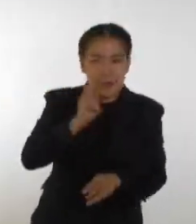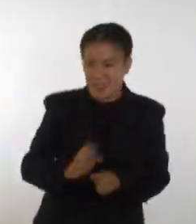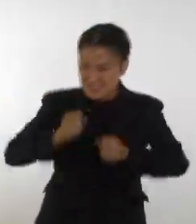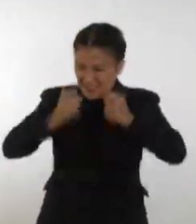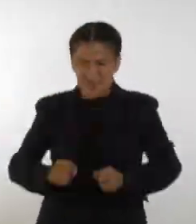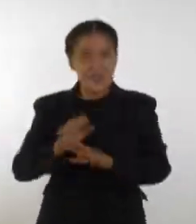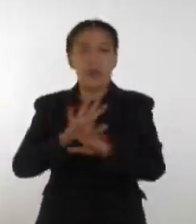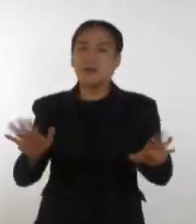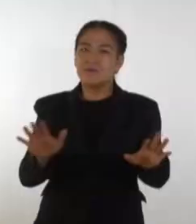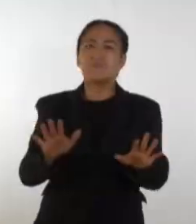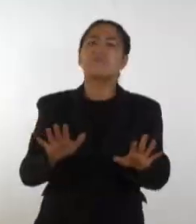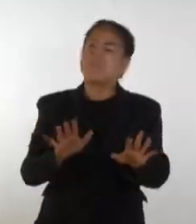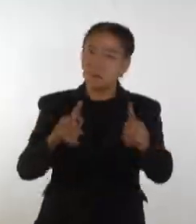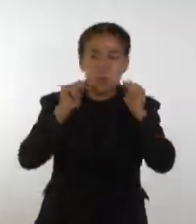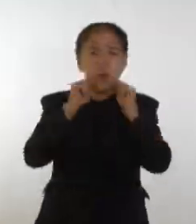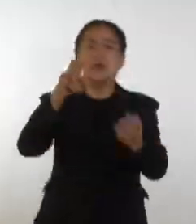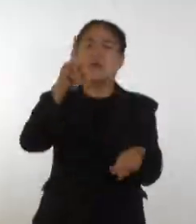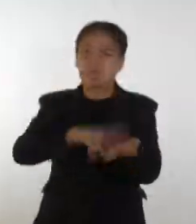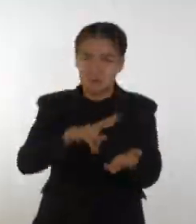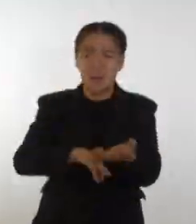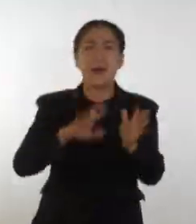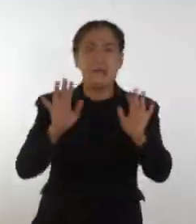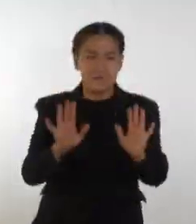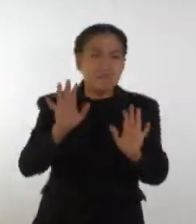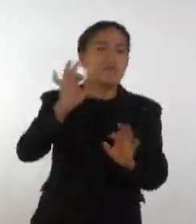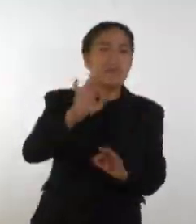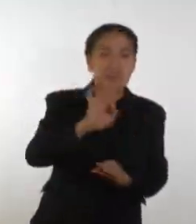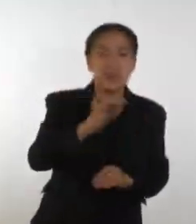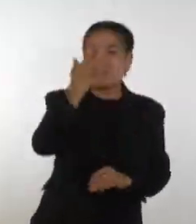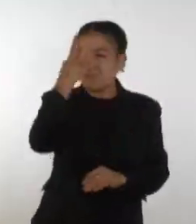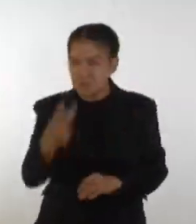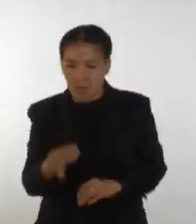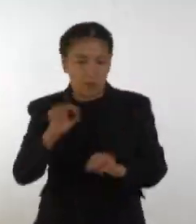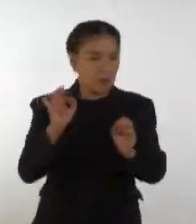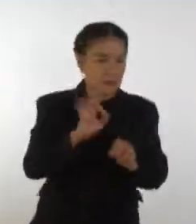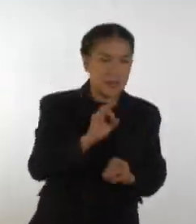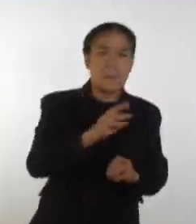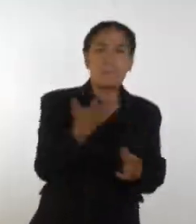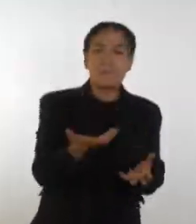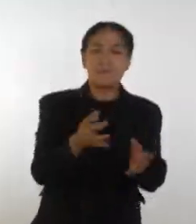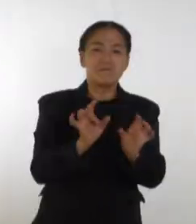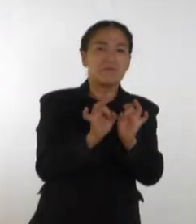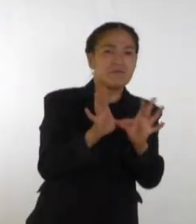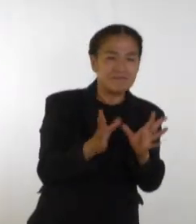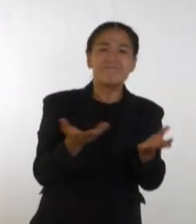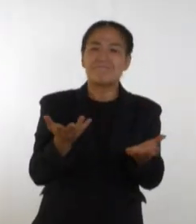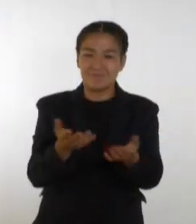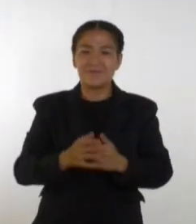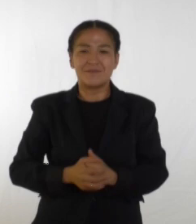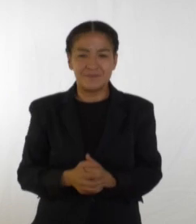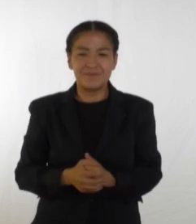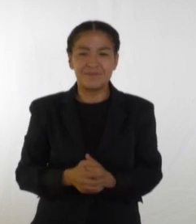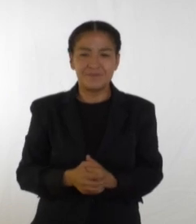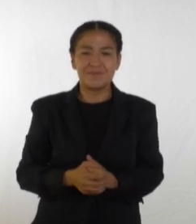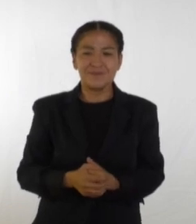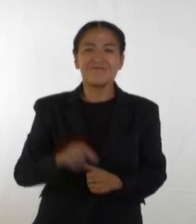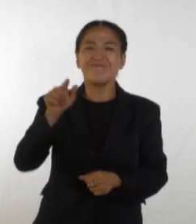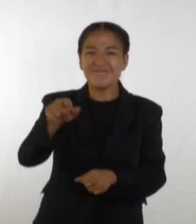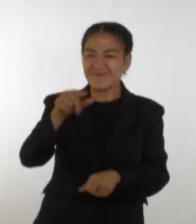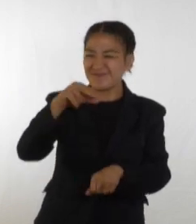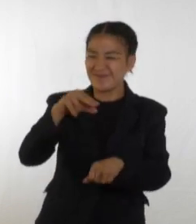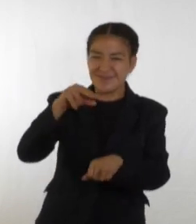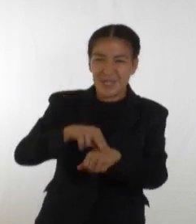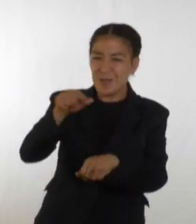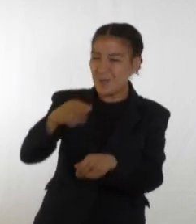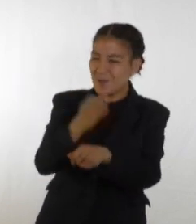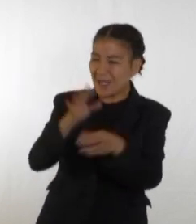equiprobables y de todas maneras se vale. Ah, claro que sí. Claro que hay dados cargados. Claro que sí. Doctora, me